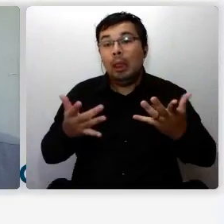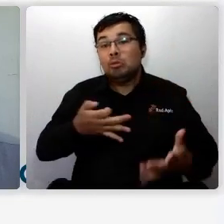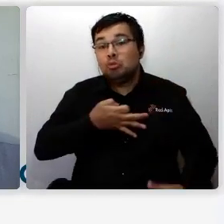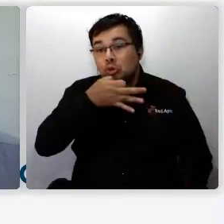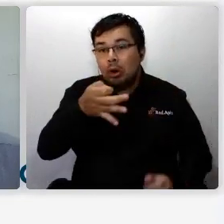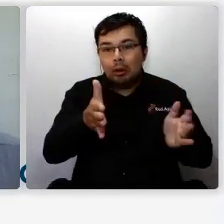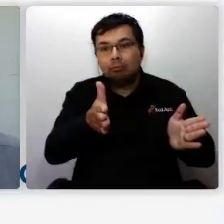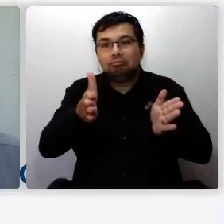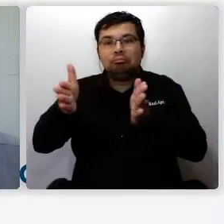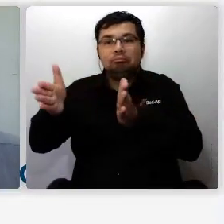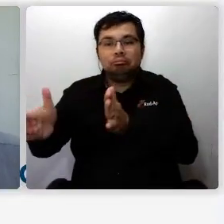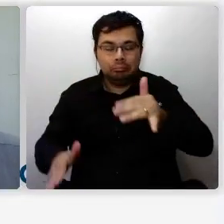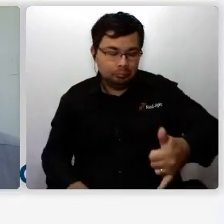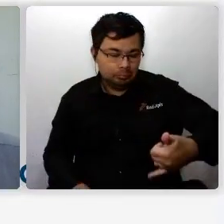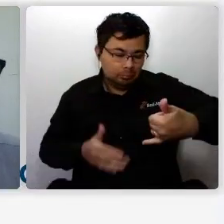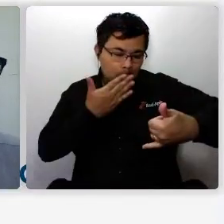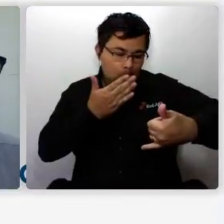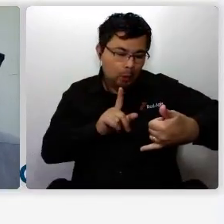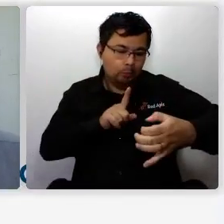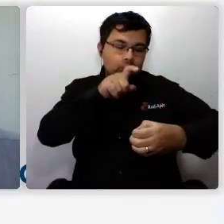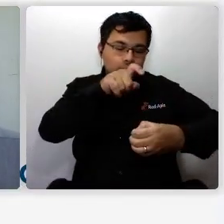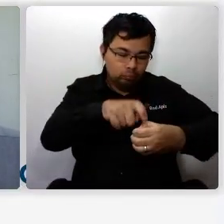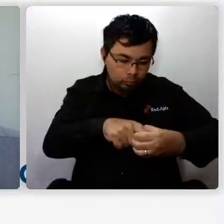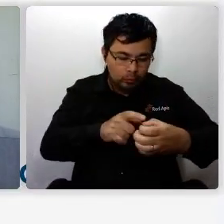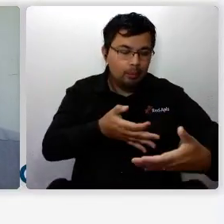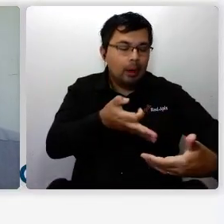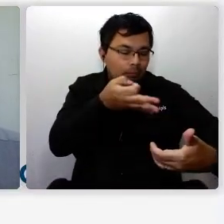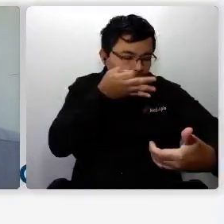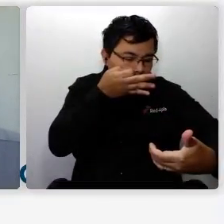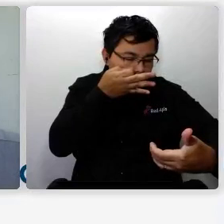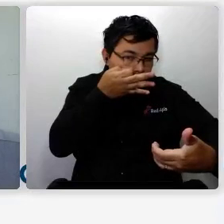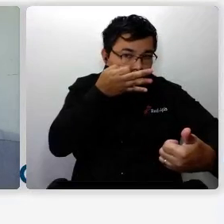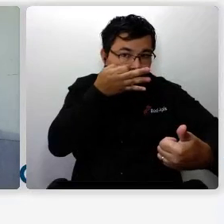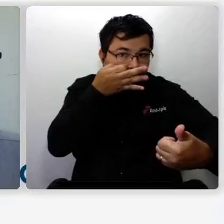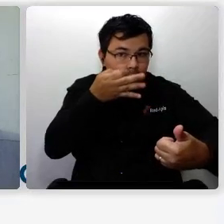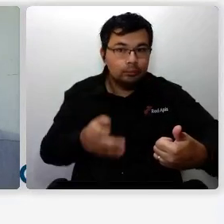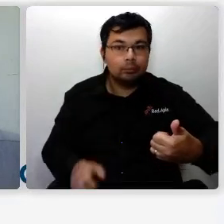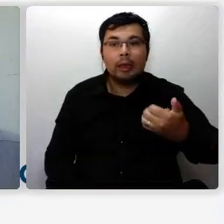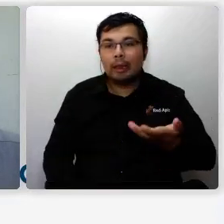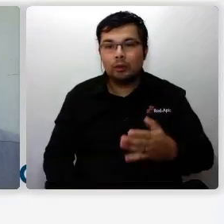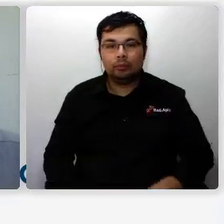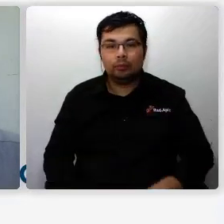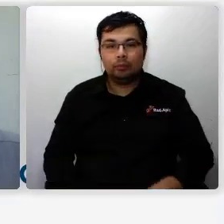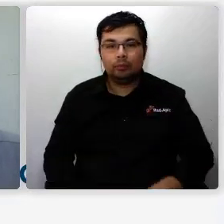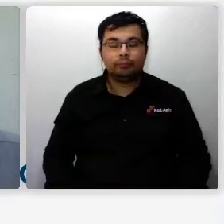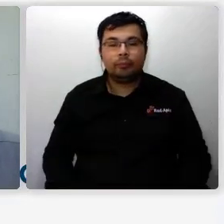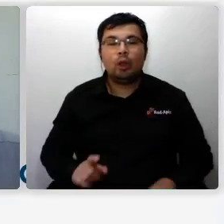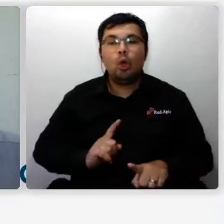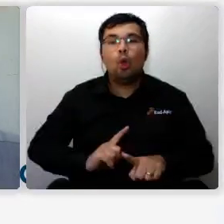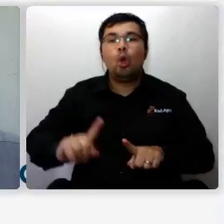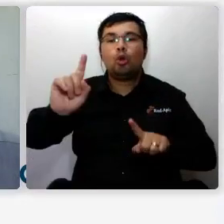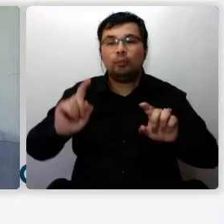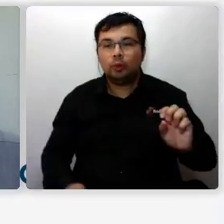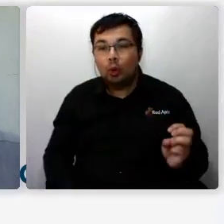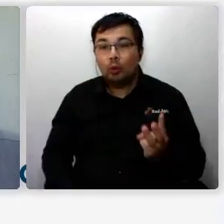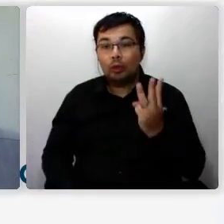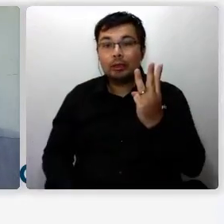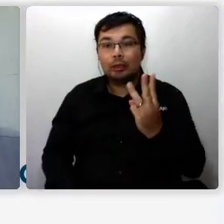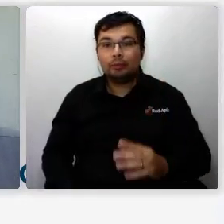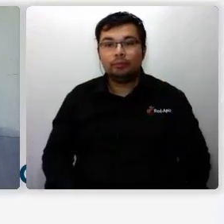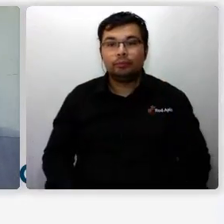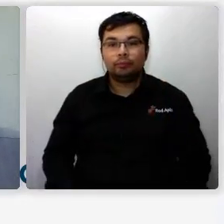esta intermitencia que a veces es muy tediosa. Como tercera recomendación, sabes que he escuchado muchos a través del internet, sabes que André, donde